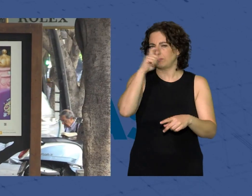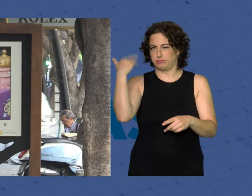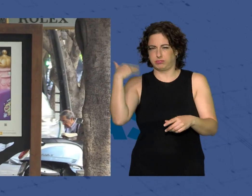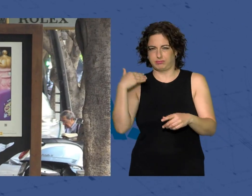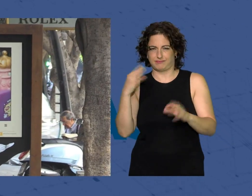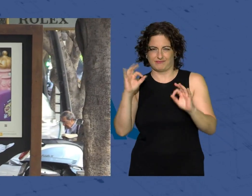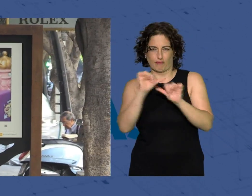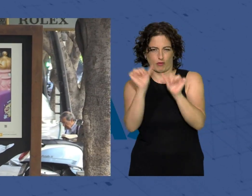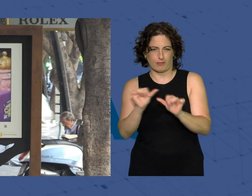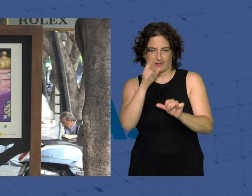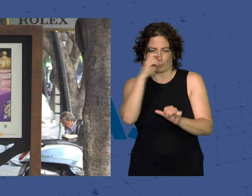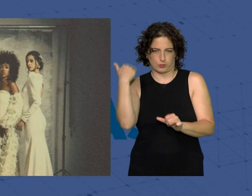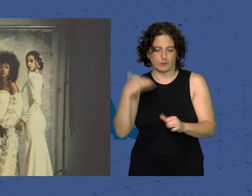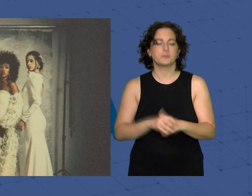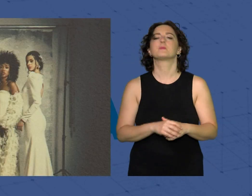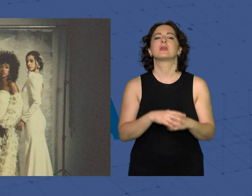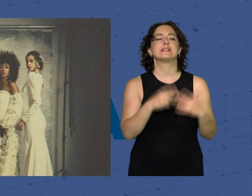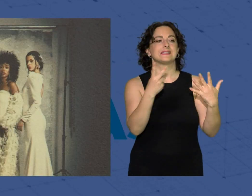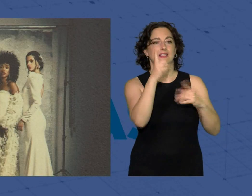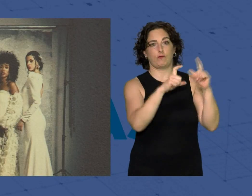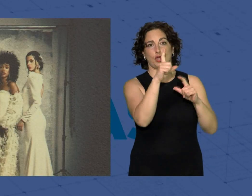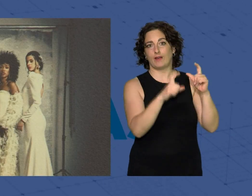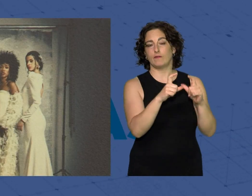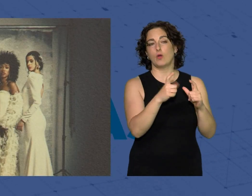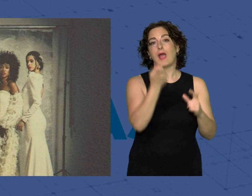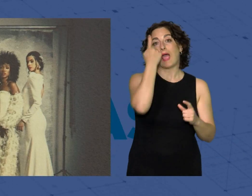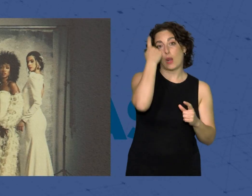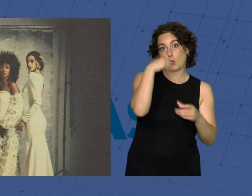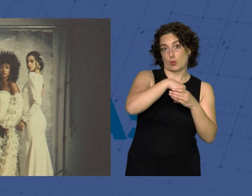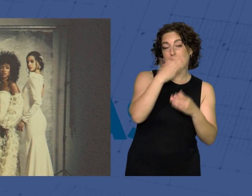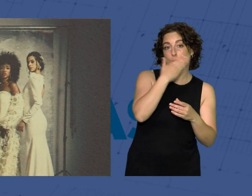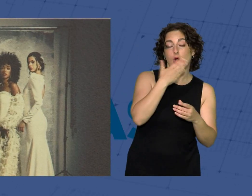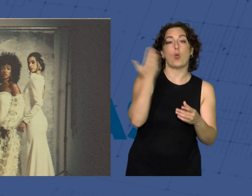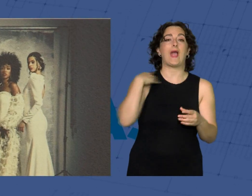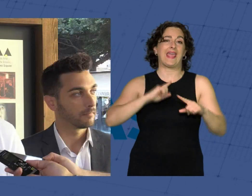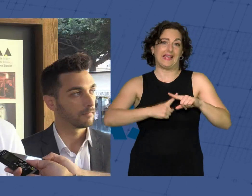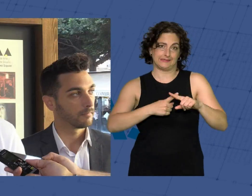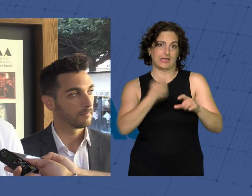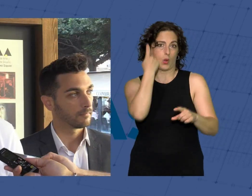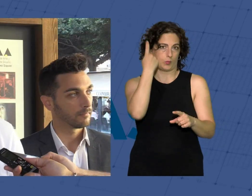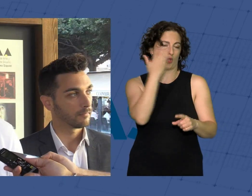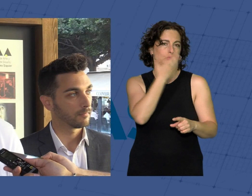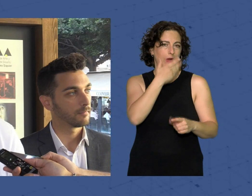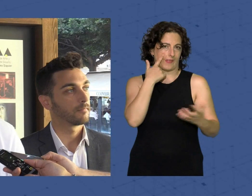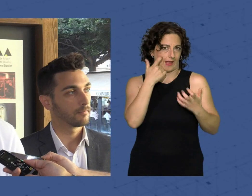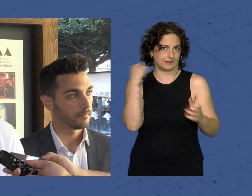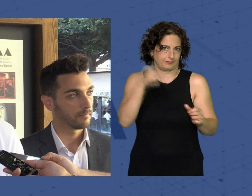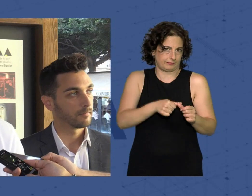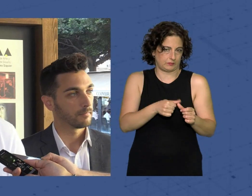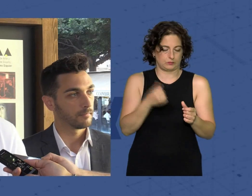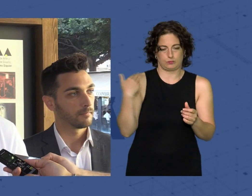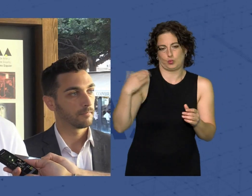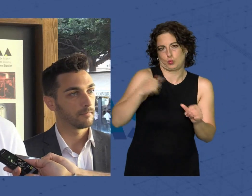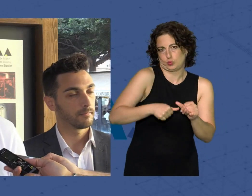muchas de ellas. Estos siete fotógrafos, que o bien son alumnos de la Escuela o han sido alumnos de la Escuela de Arte en estas últimas